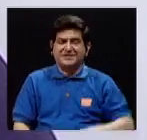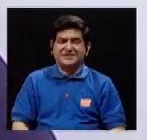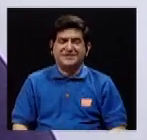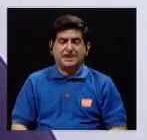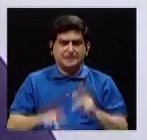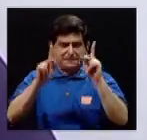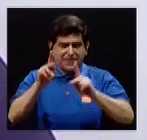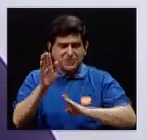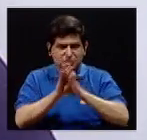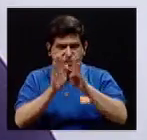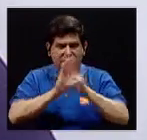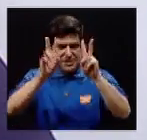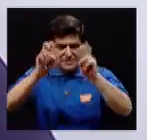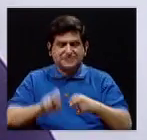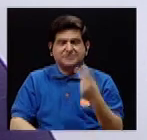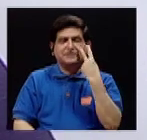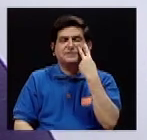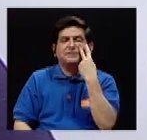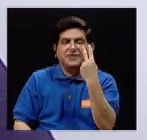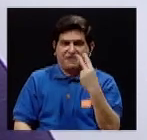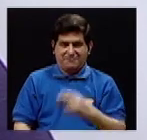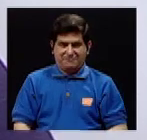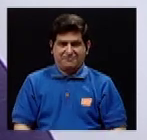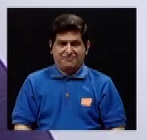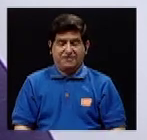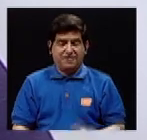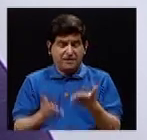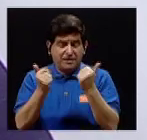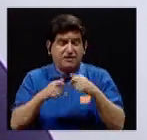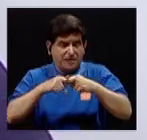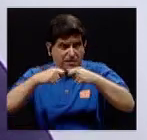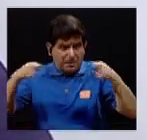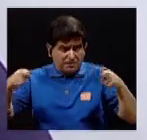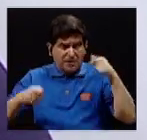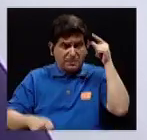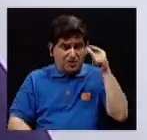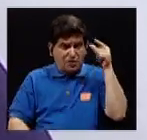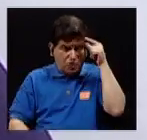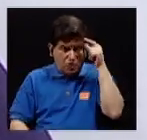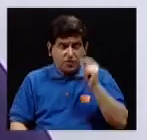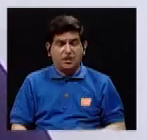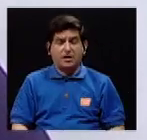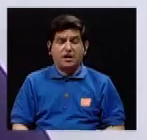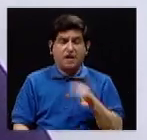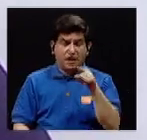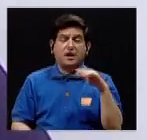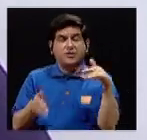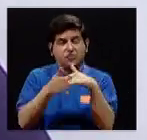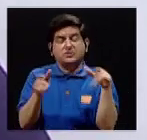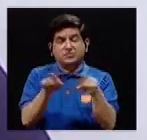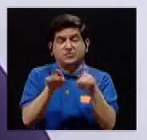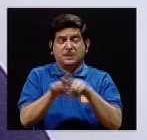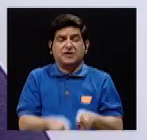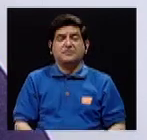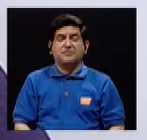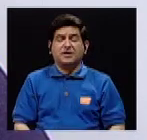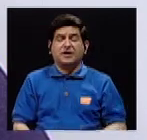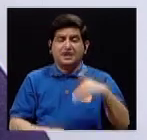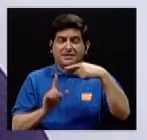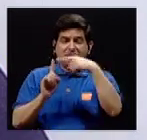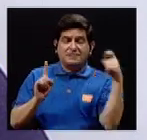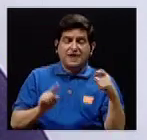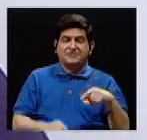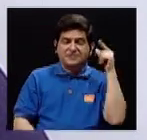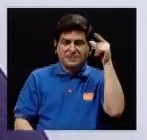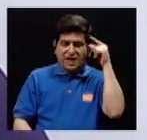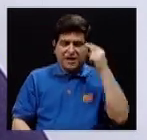tendrían que ponerse los que desarrollan la prueba a ver si quieren medir lógicas pues tienen ellos que ponerse a estudiar posicionarse